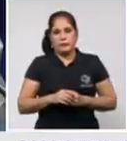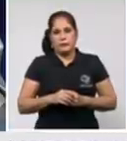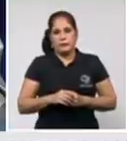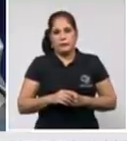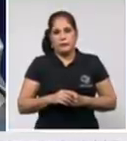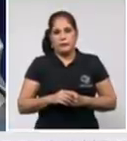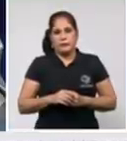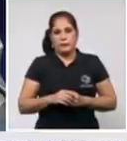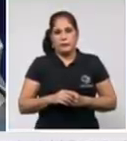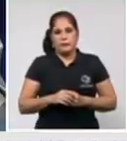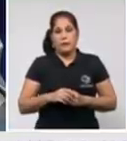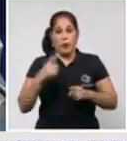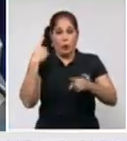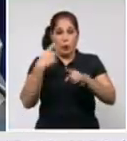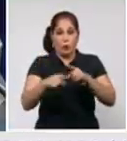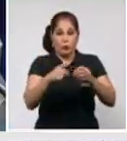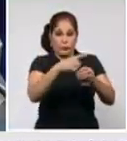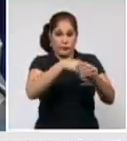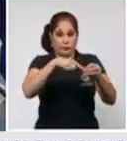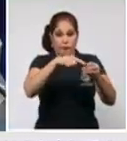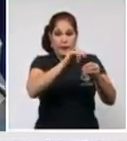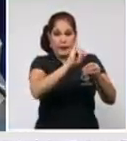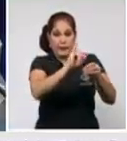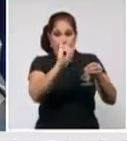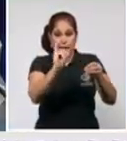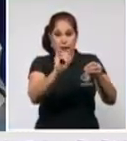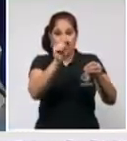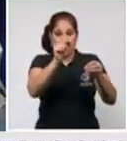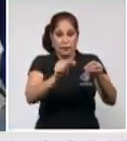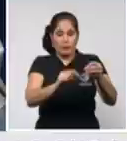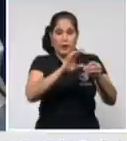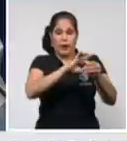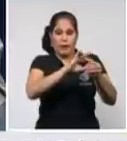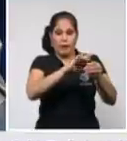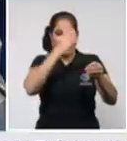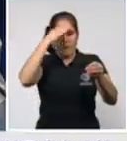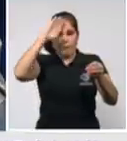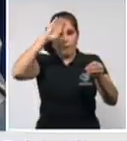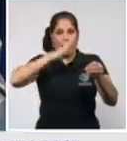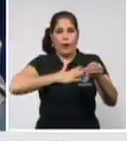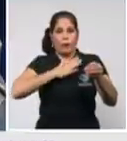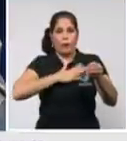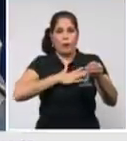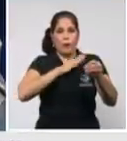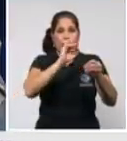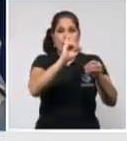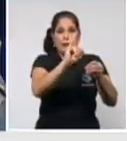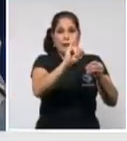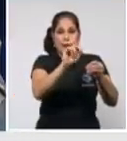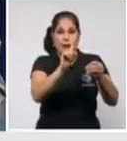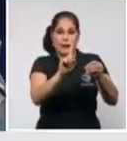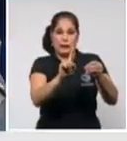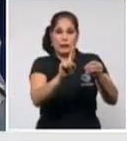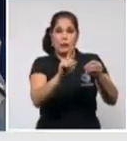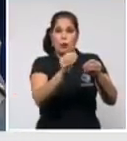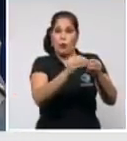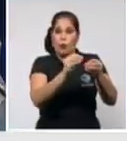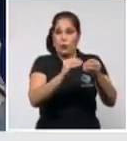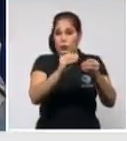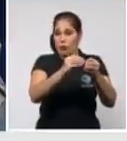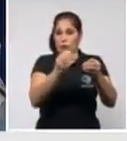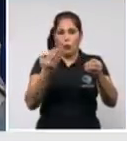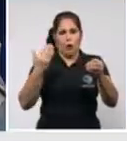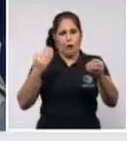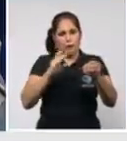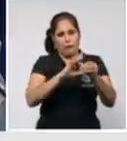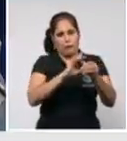Ahora, de los 66 casos confirmados en Cuba, 61 son contactos de casos